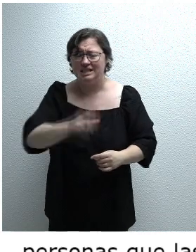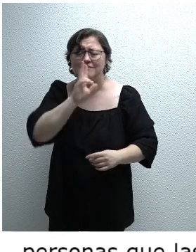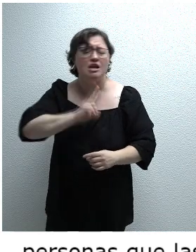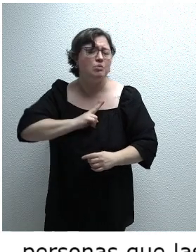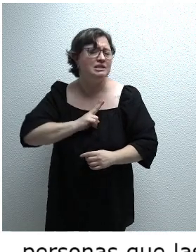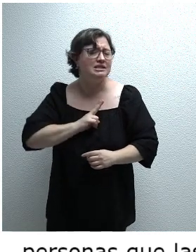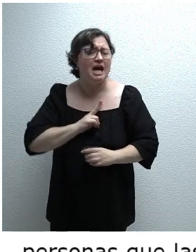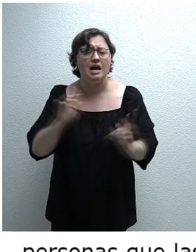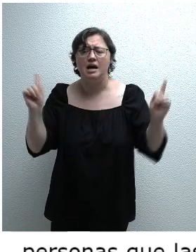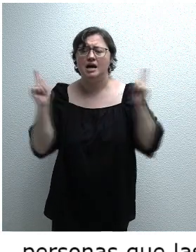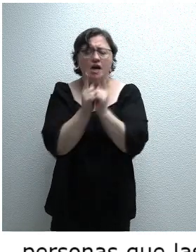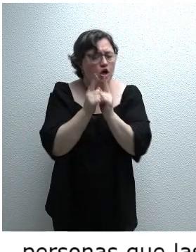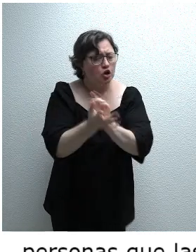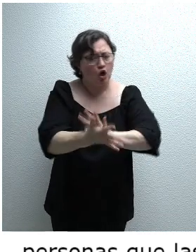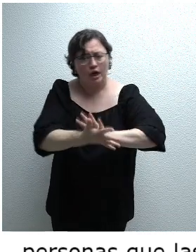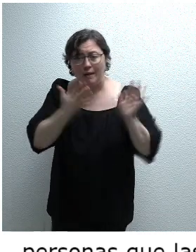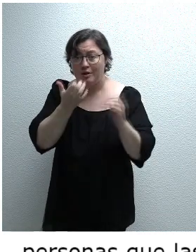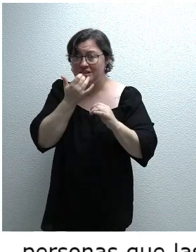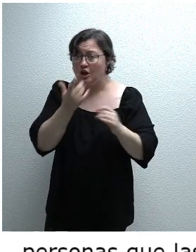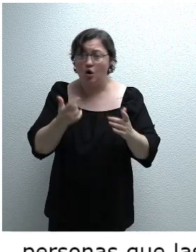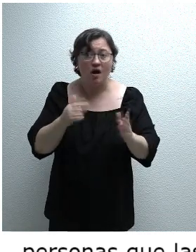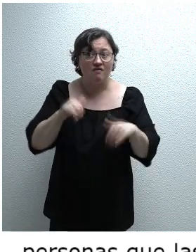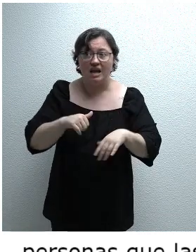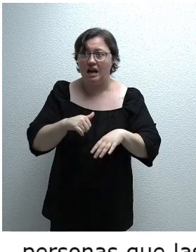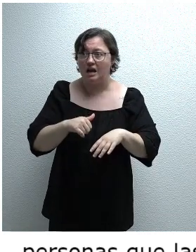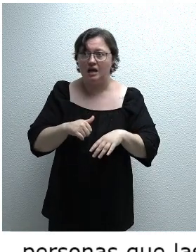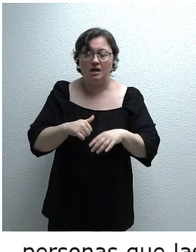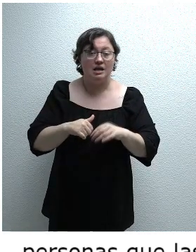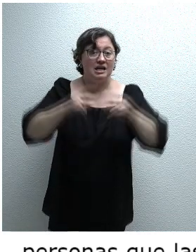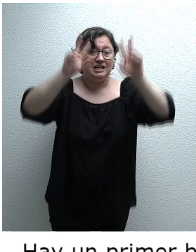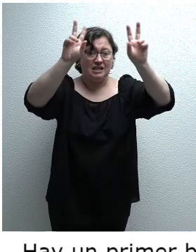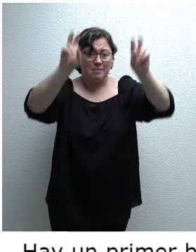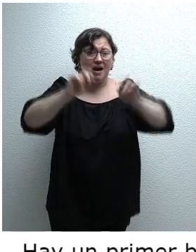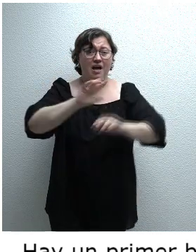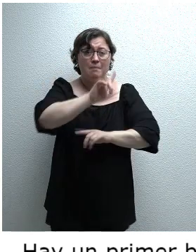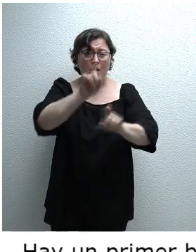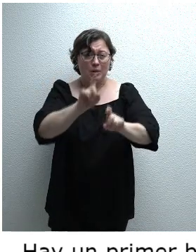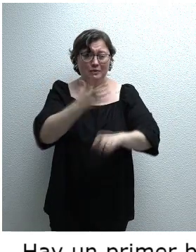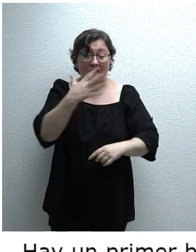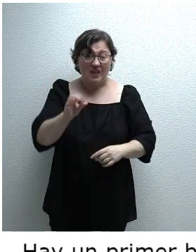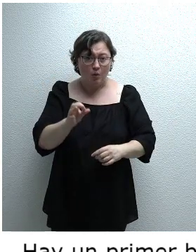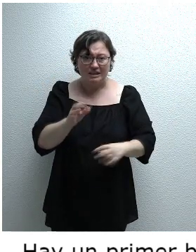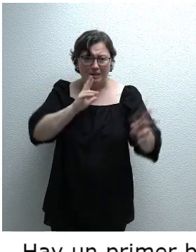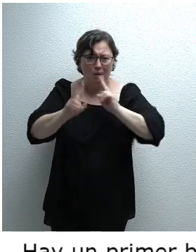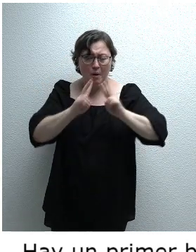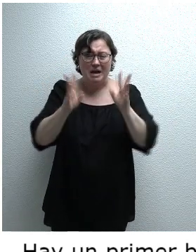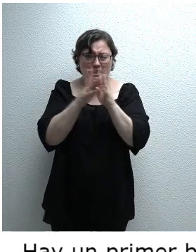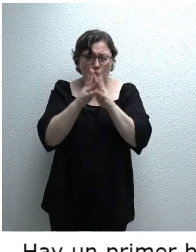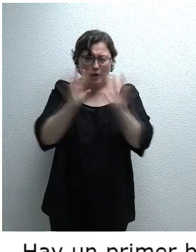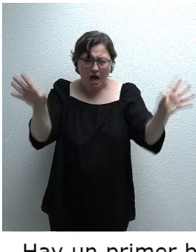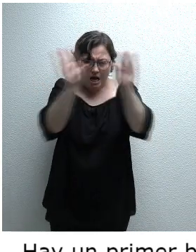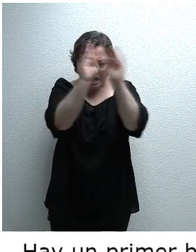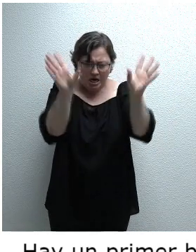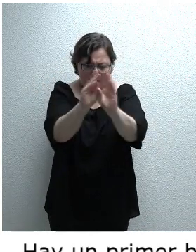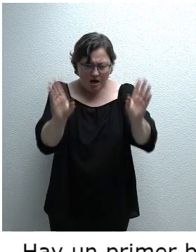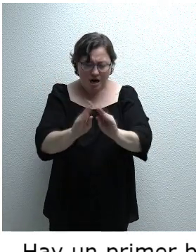contestar muy rápidamente, porque si no, nos sacaremos el bloque de 50 preguntas que hemos recibido y que hemos reestructurado de alguna